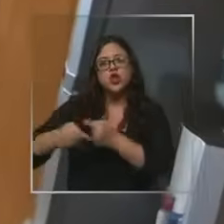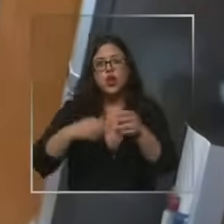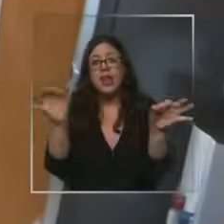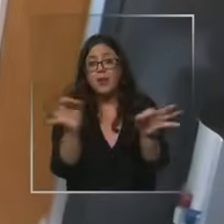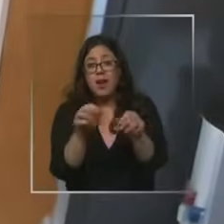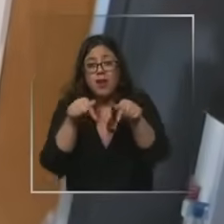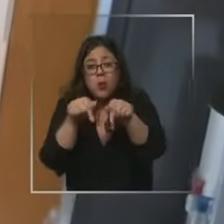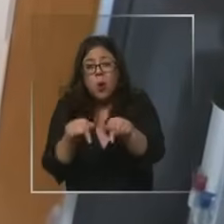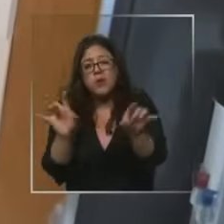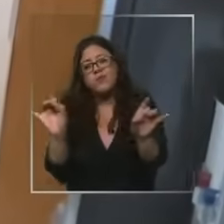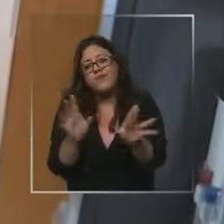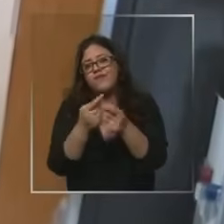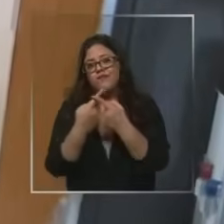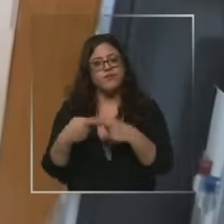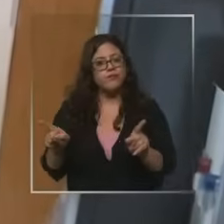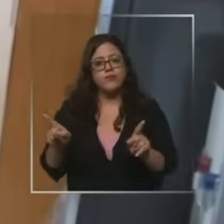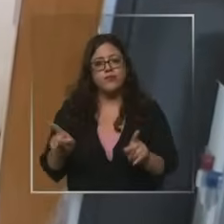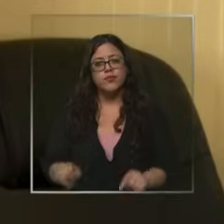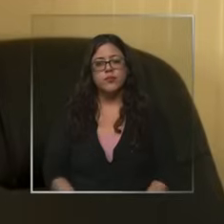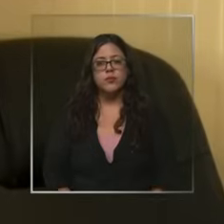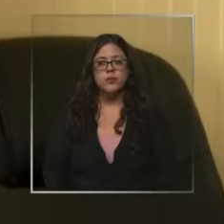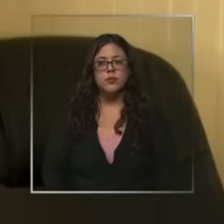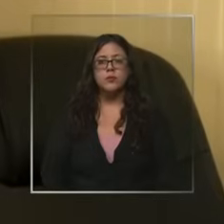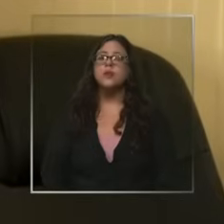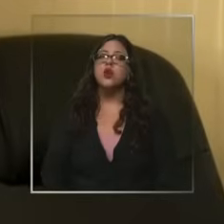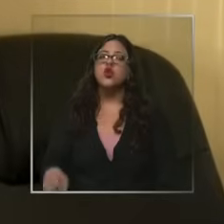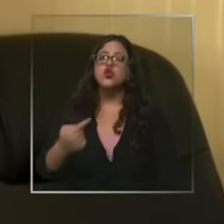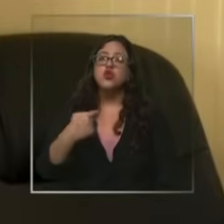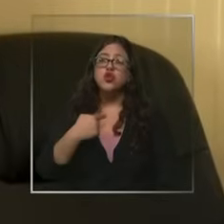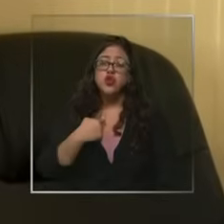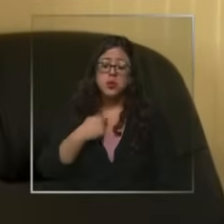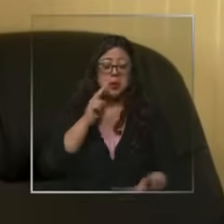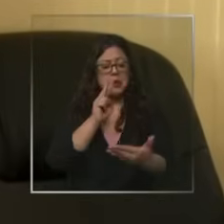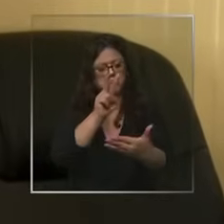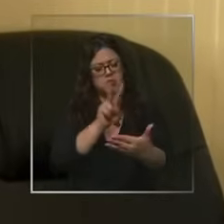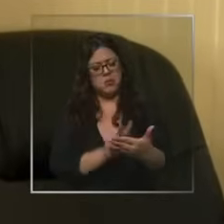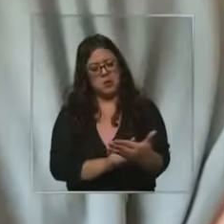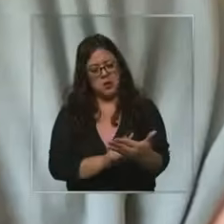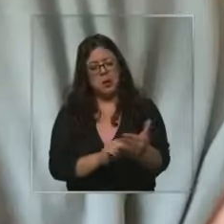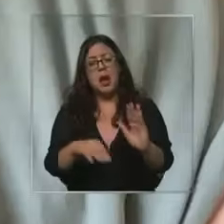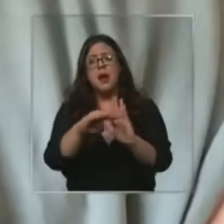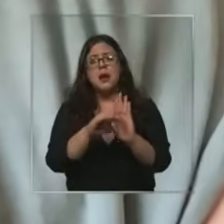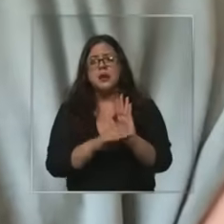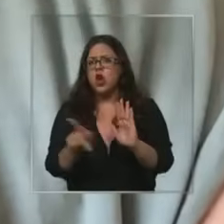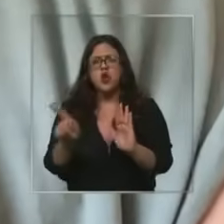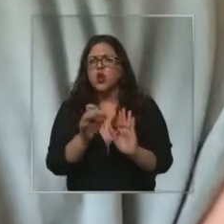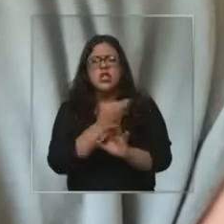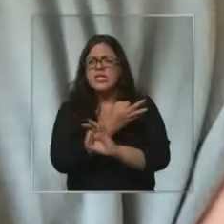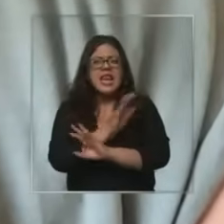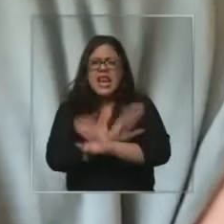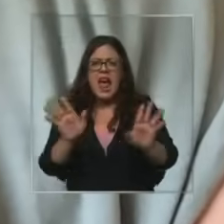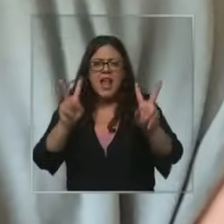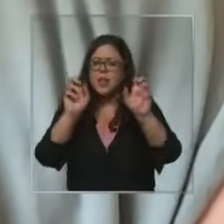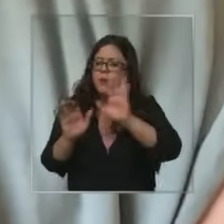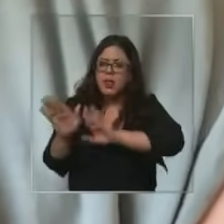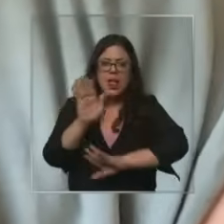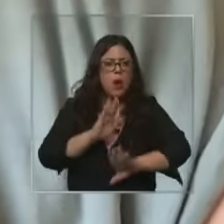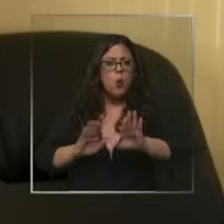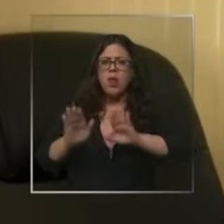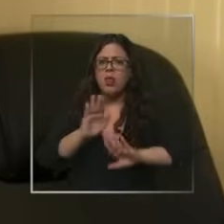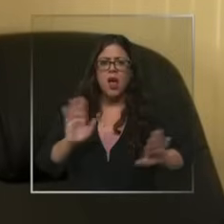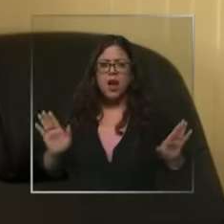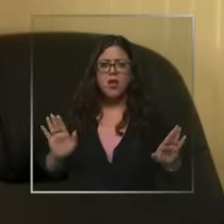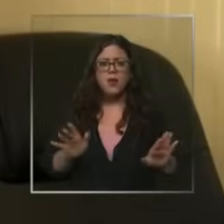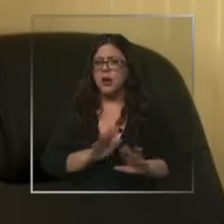estaríamos contando tendría otro final. Yo las instrucciones por lo menos yo las leo y no sale nada en cuanto a precaución, que